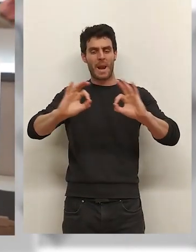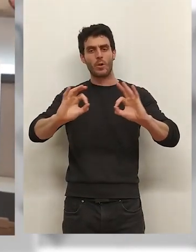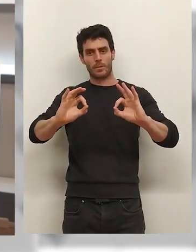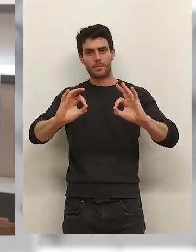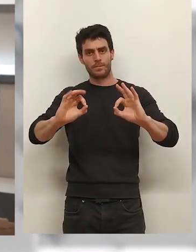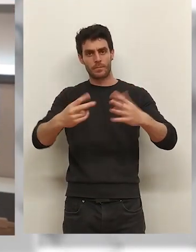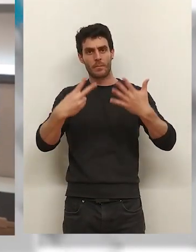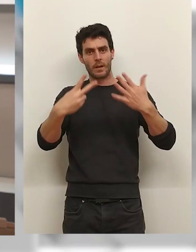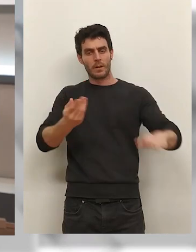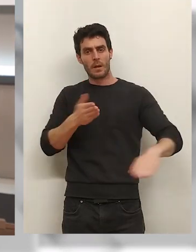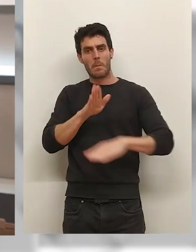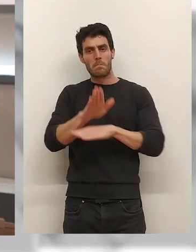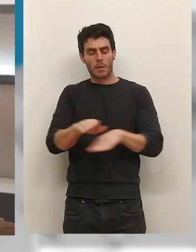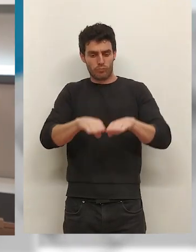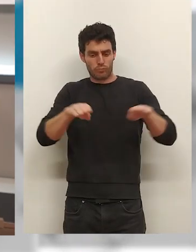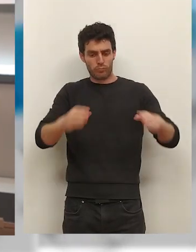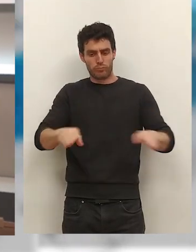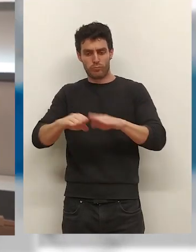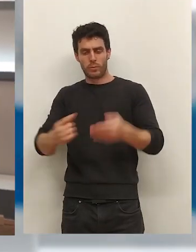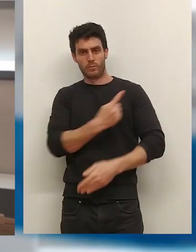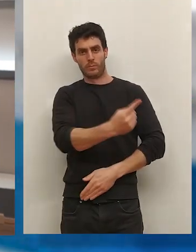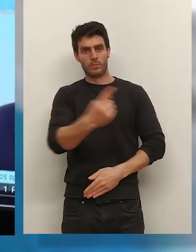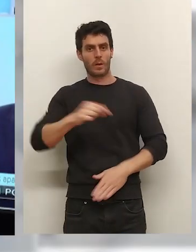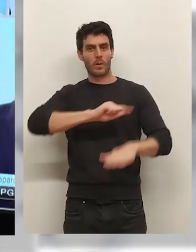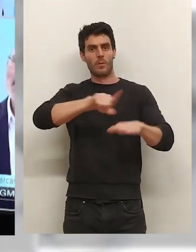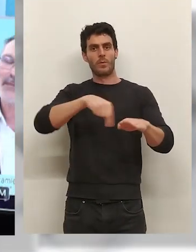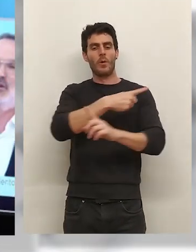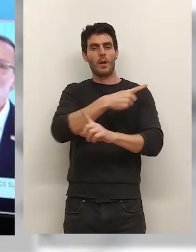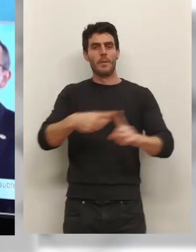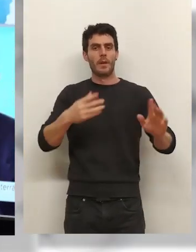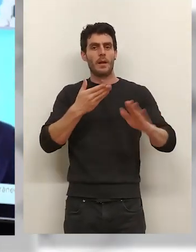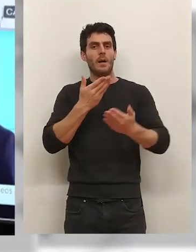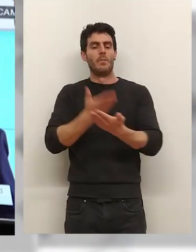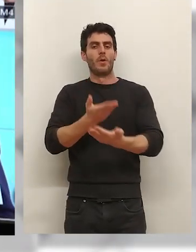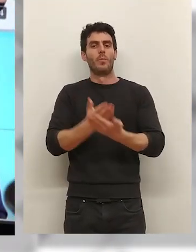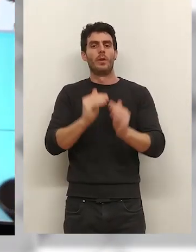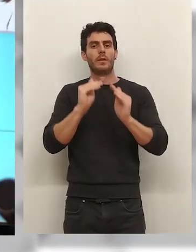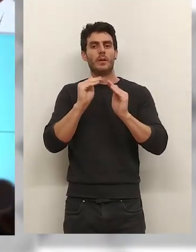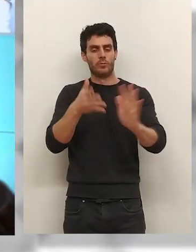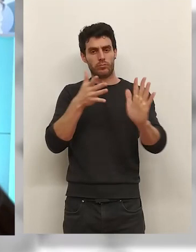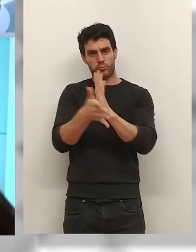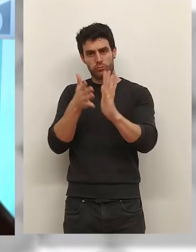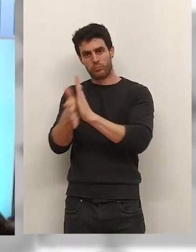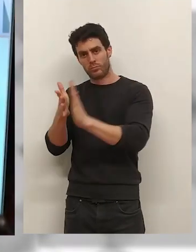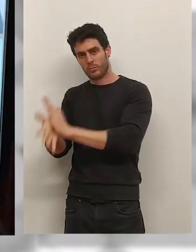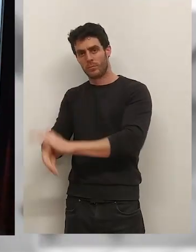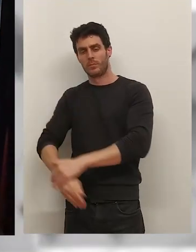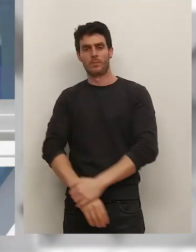han ocupado sus correspondientes atriles. Por delante, hora y media para desmenuzar sus propuestas electorales.